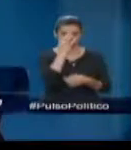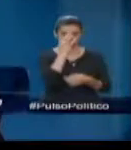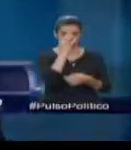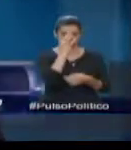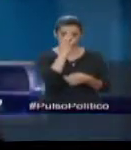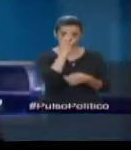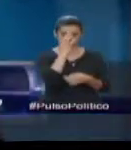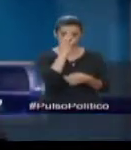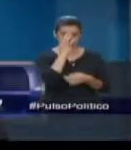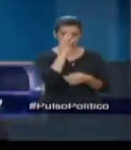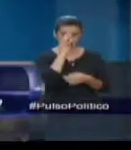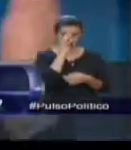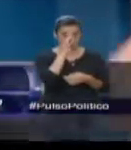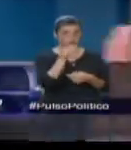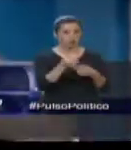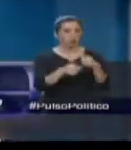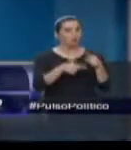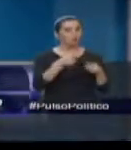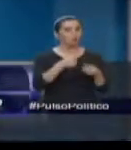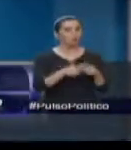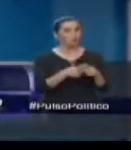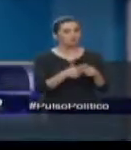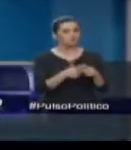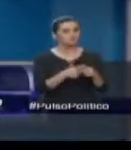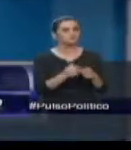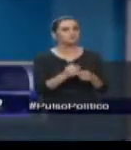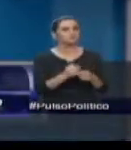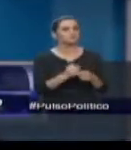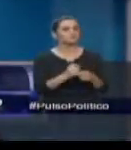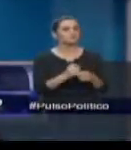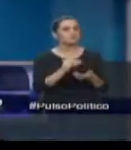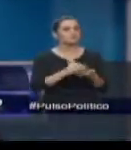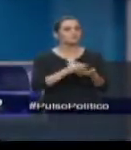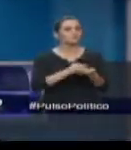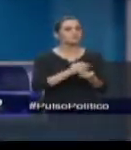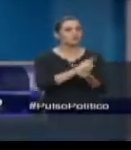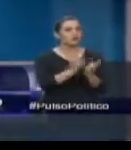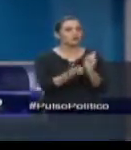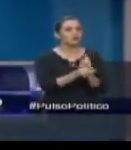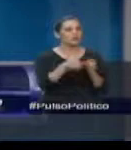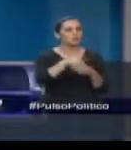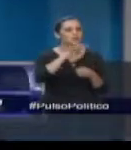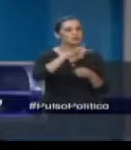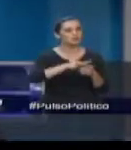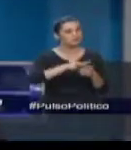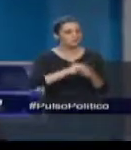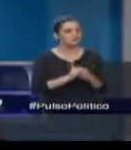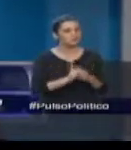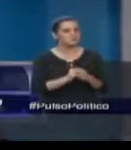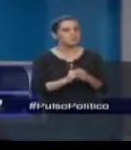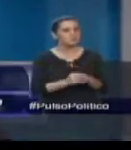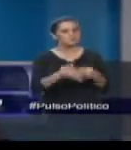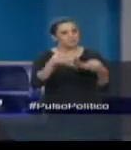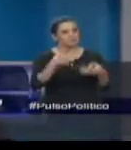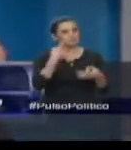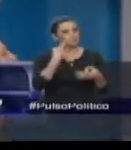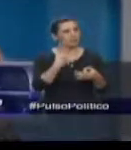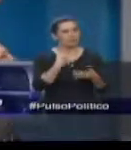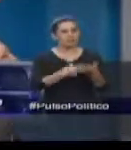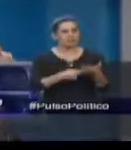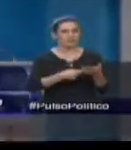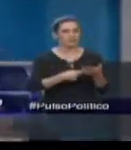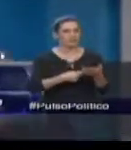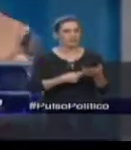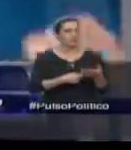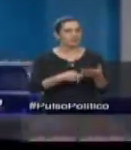muy notable cuando se introdujo la enmienda constitucional una de las pocas en eeuu fue precisamente para evitar que el señor